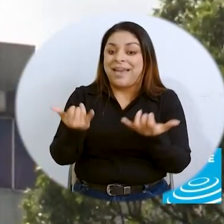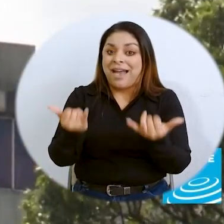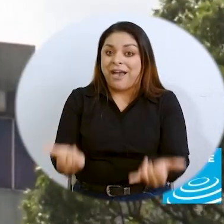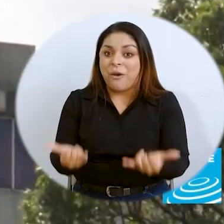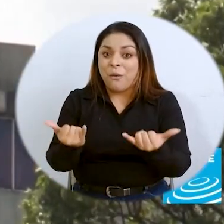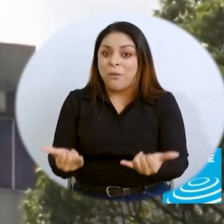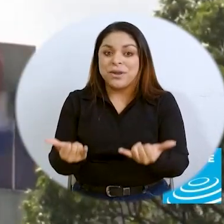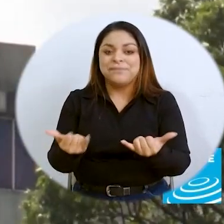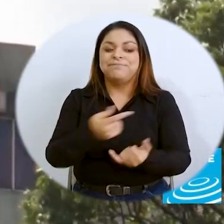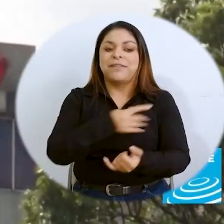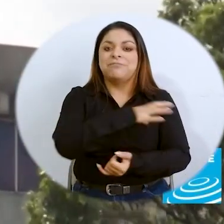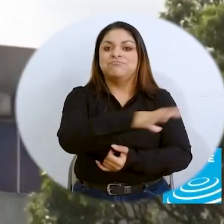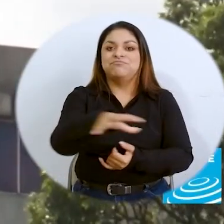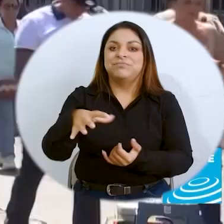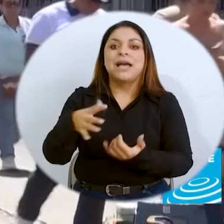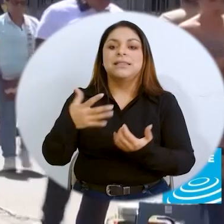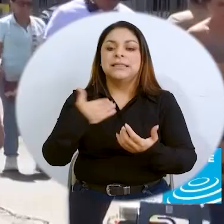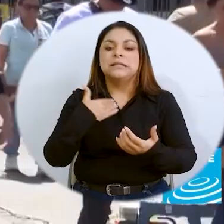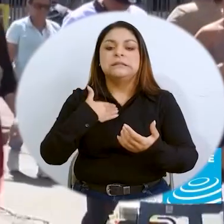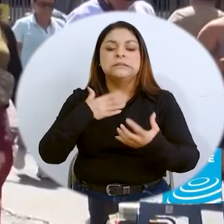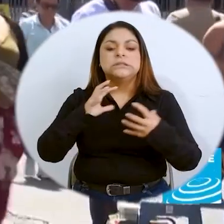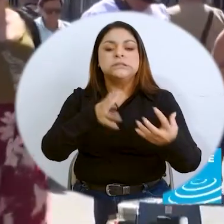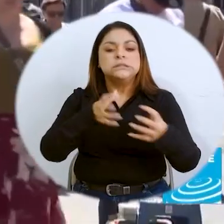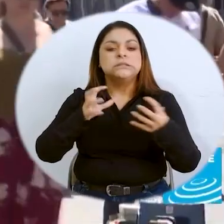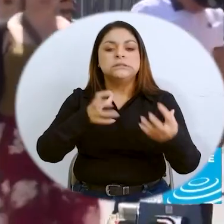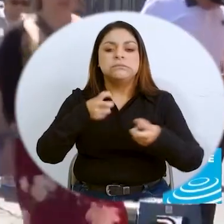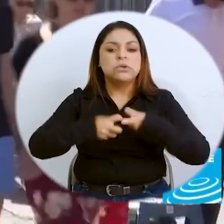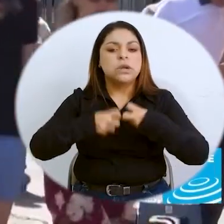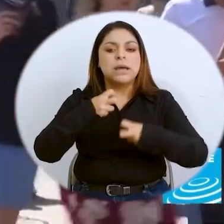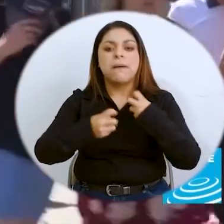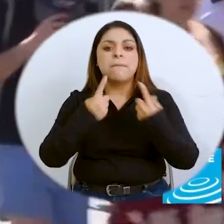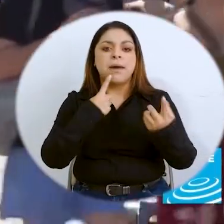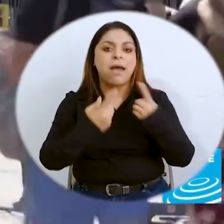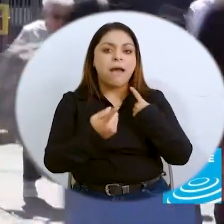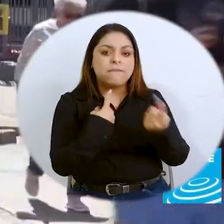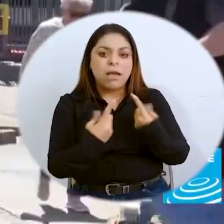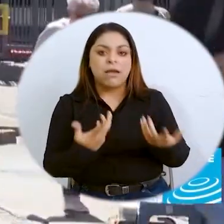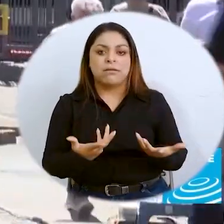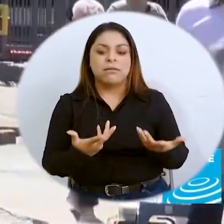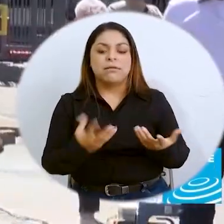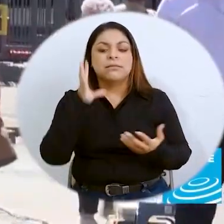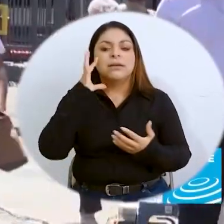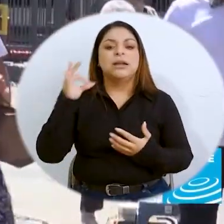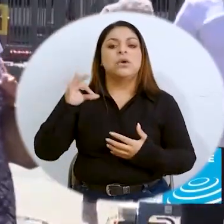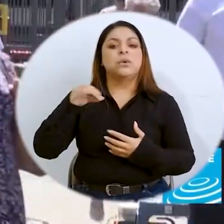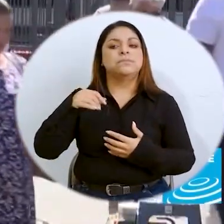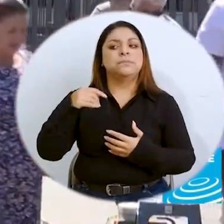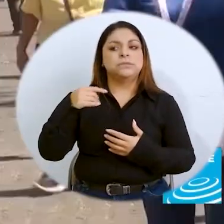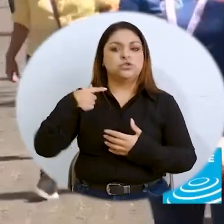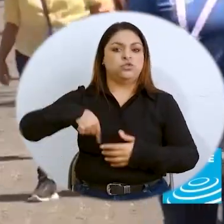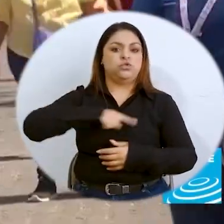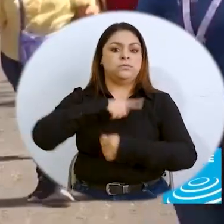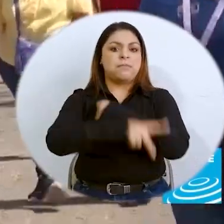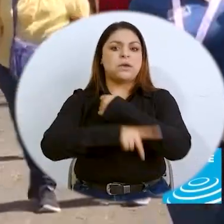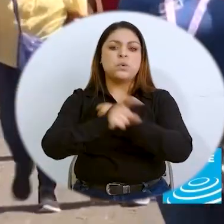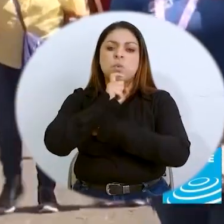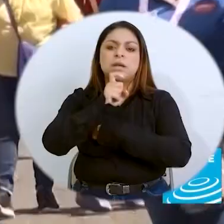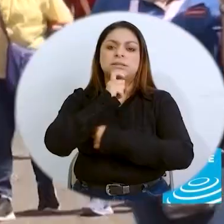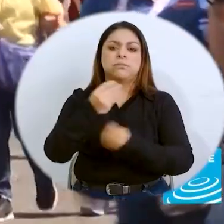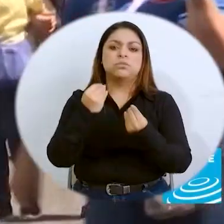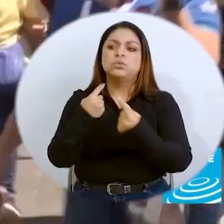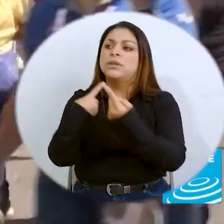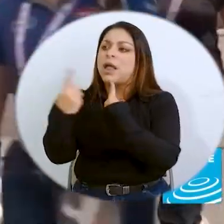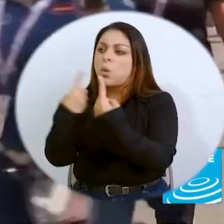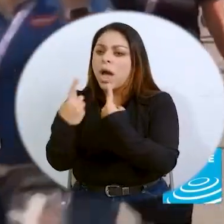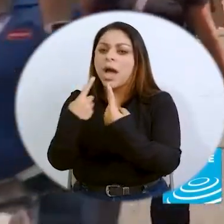estas alturas han tenido problemas para sentarse a conversar. Me parece que hemos sido un país que en los últimos años nos ha costado